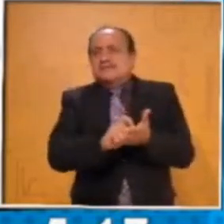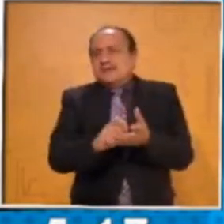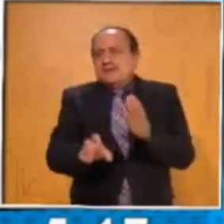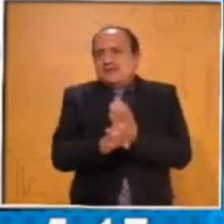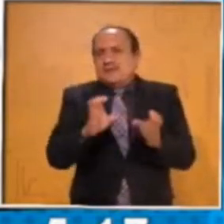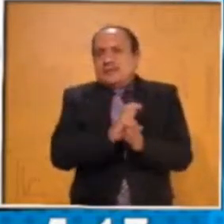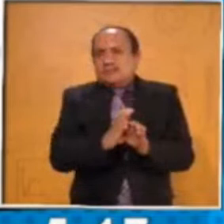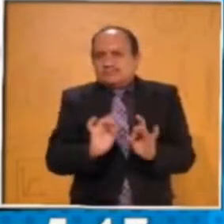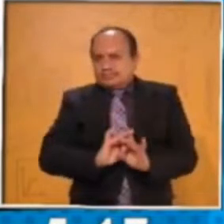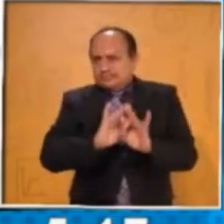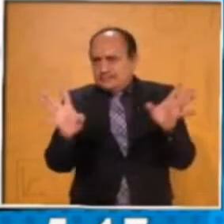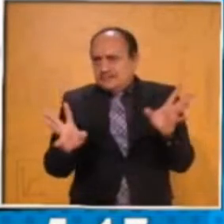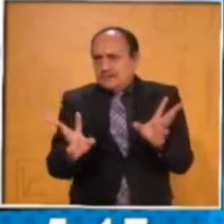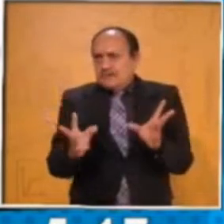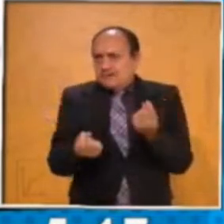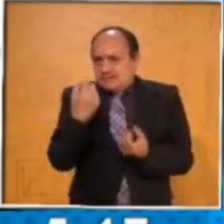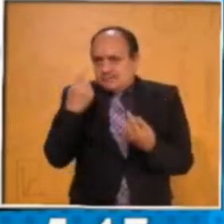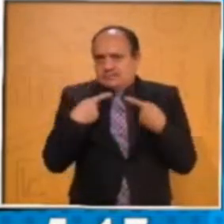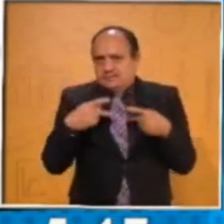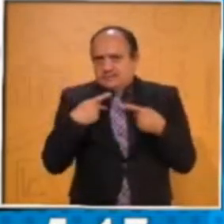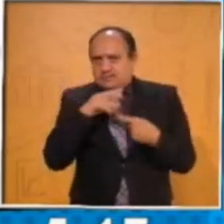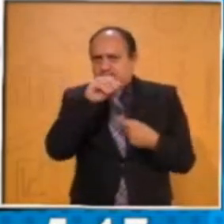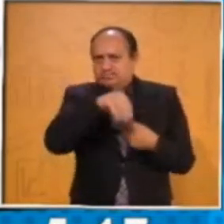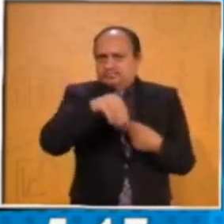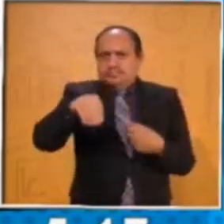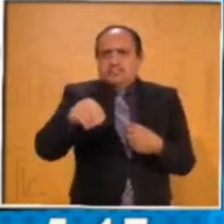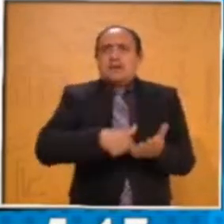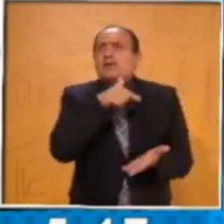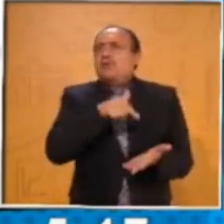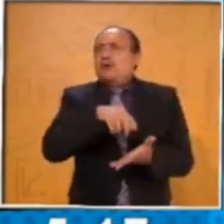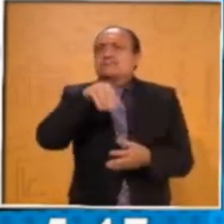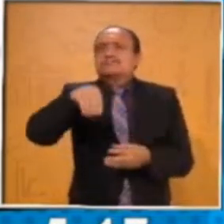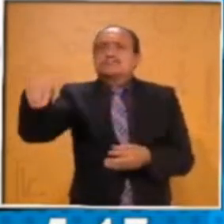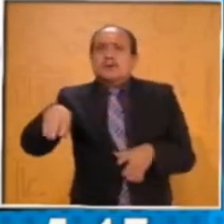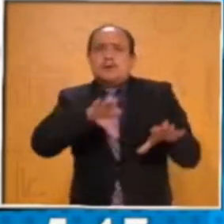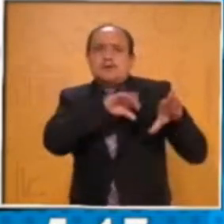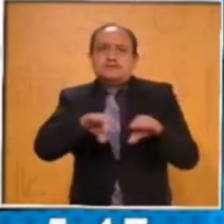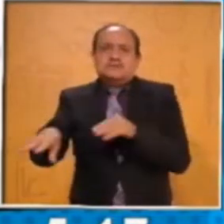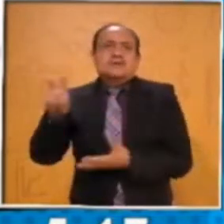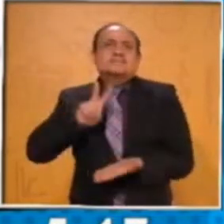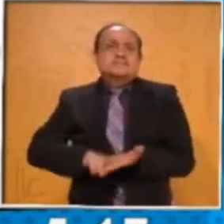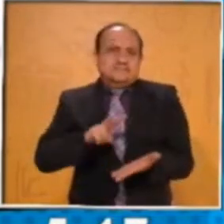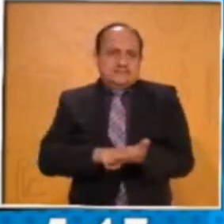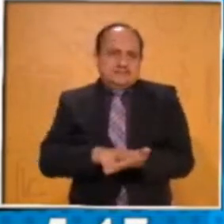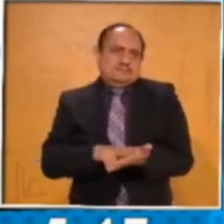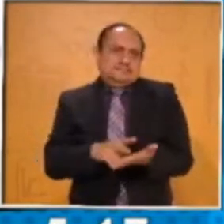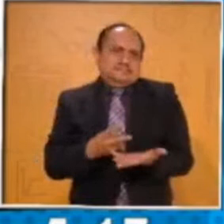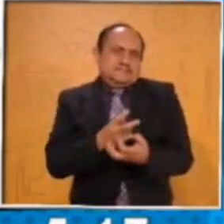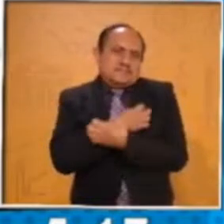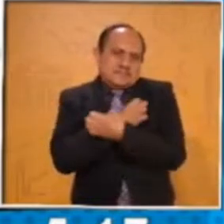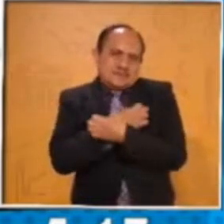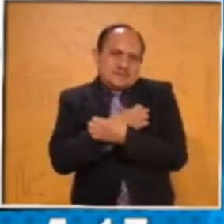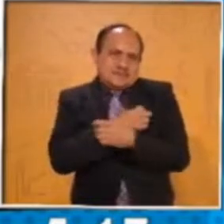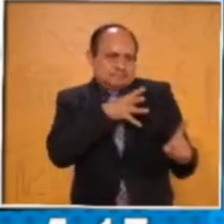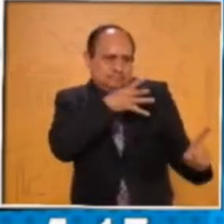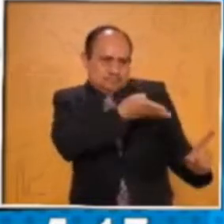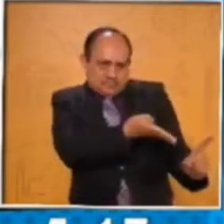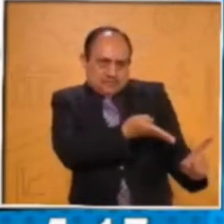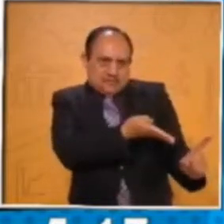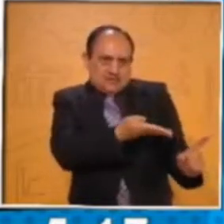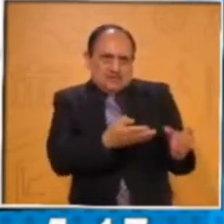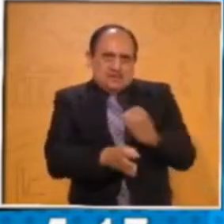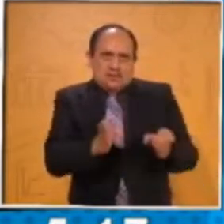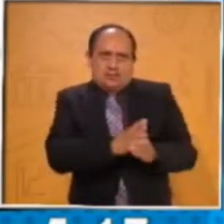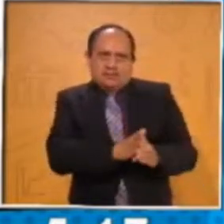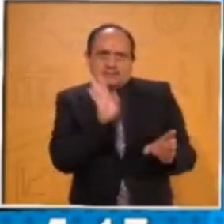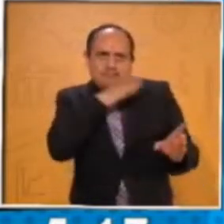suceden a algunos personajes en cierto lugar, esto con el fin de enseñar un valor, aprender de los actos malos de otra persona y brindar